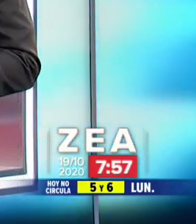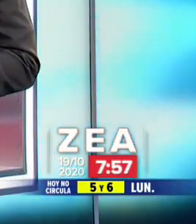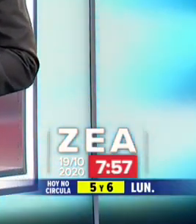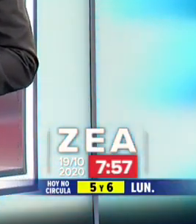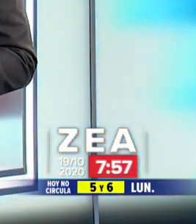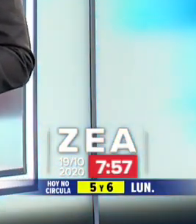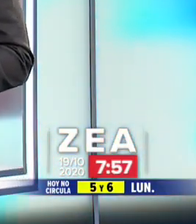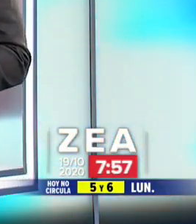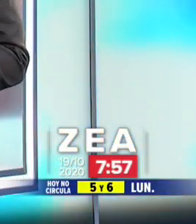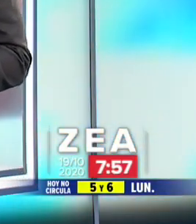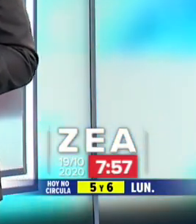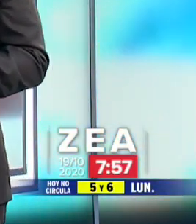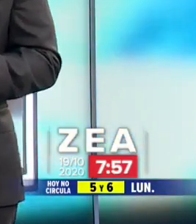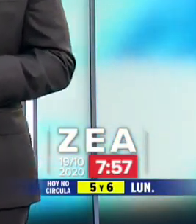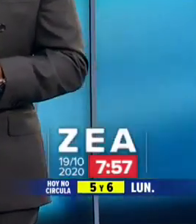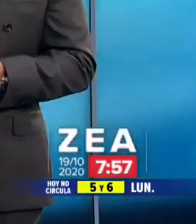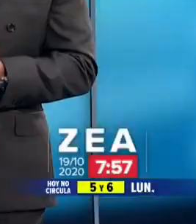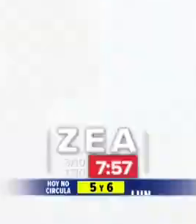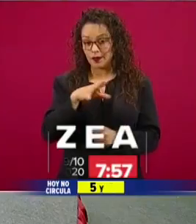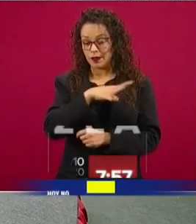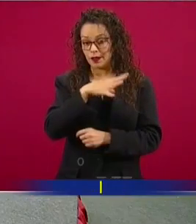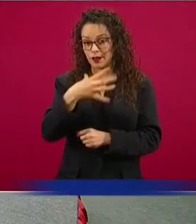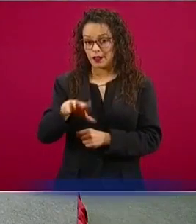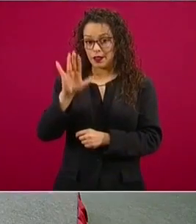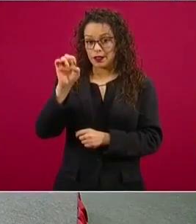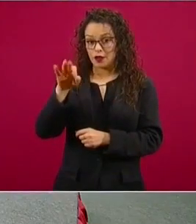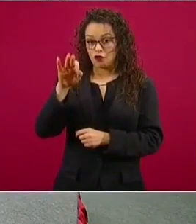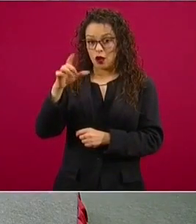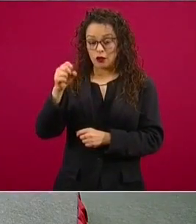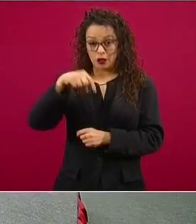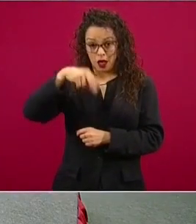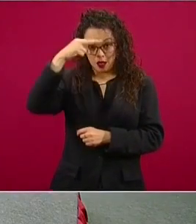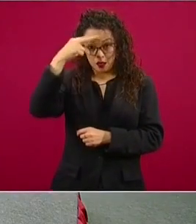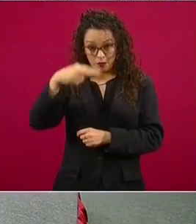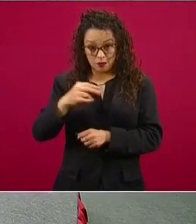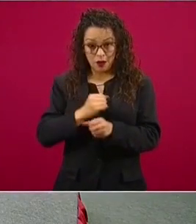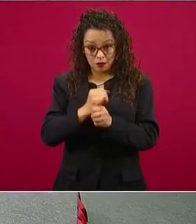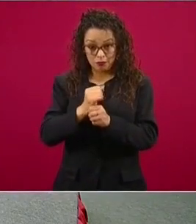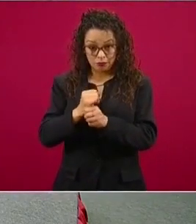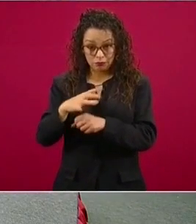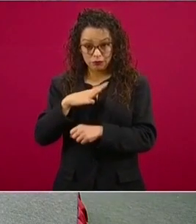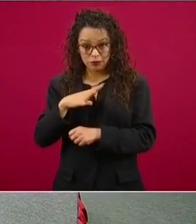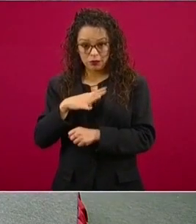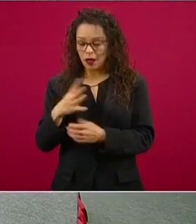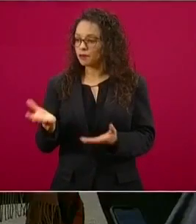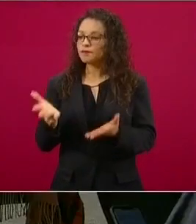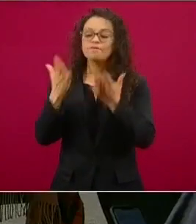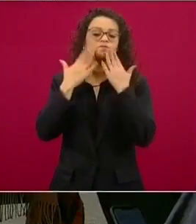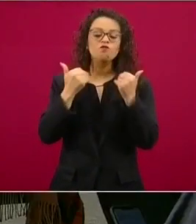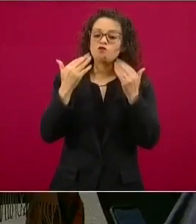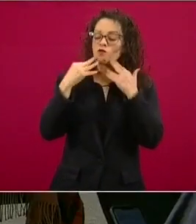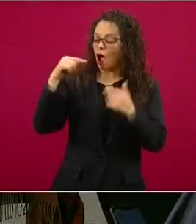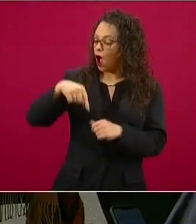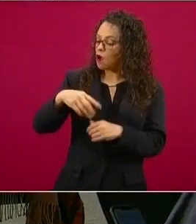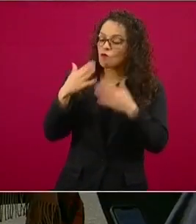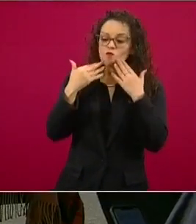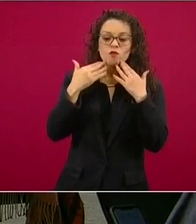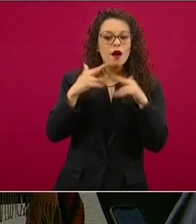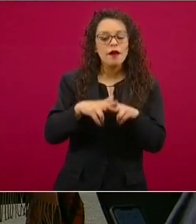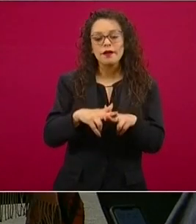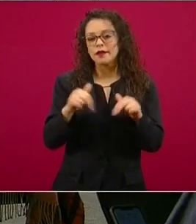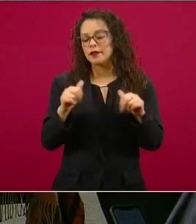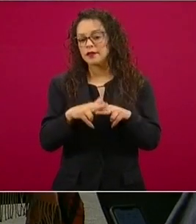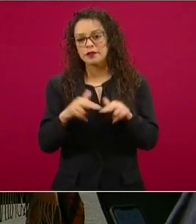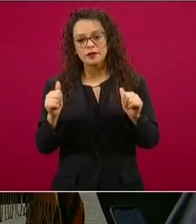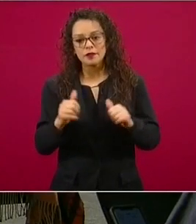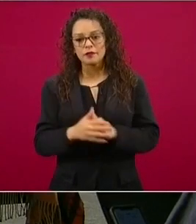en los Estados Unidos. Lo dijo así. No existe ninguna investigación aquí, ya lo